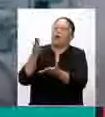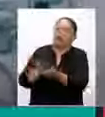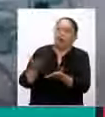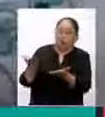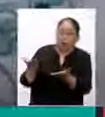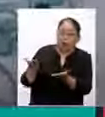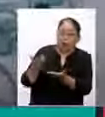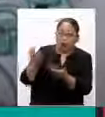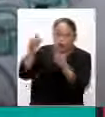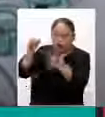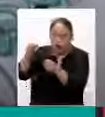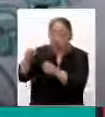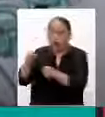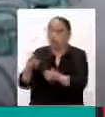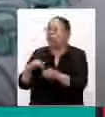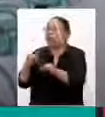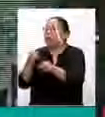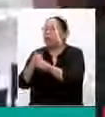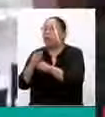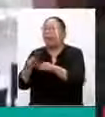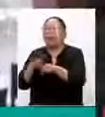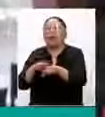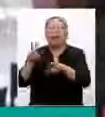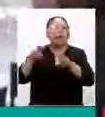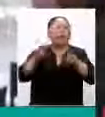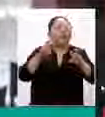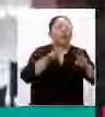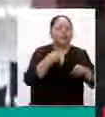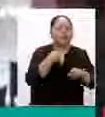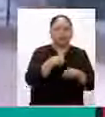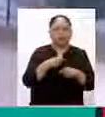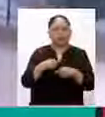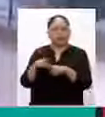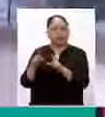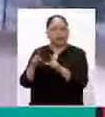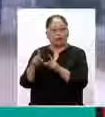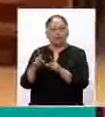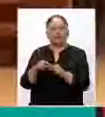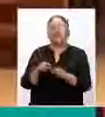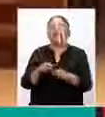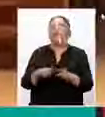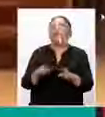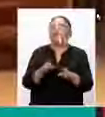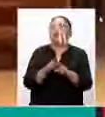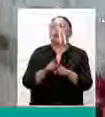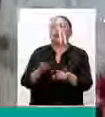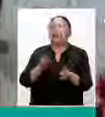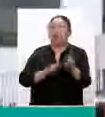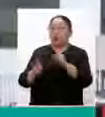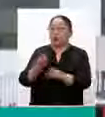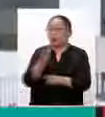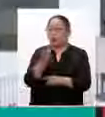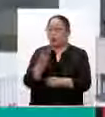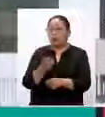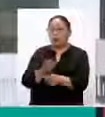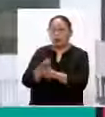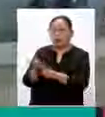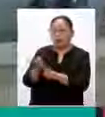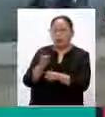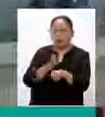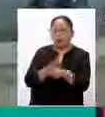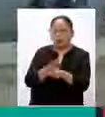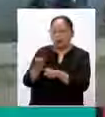Tenemos en riesgo nuestra salud, nuestra vida. Sabemos que cuando estamos yendo a un centro de salud, lo menos que queremos es atender o presentar una